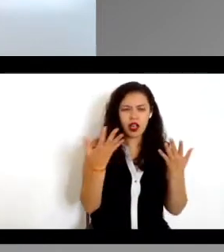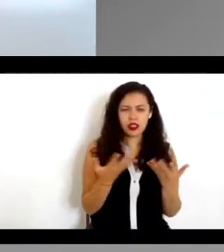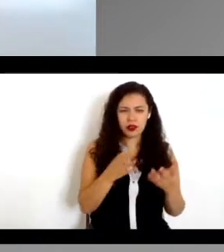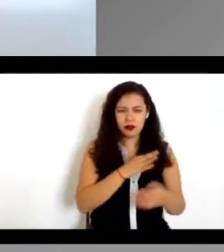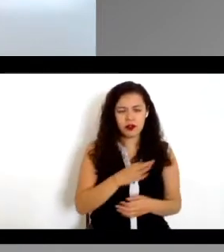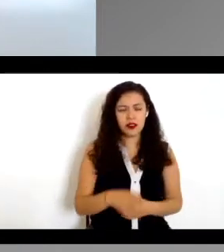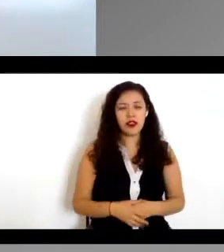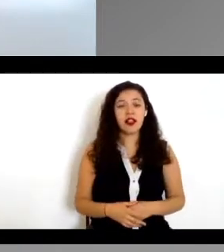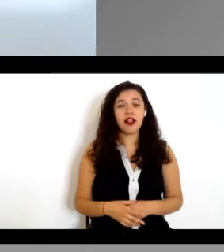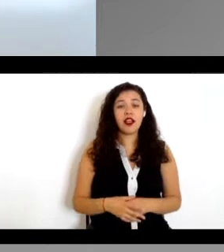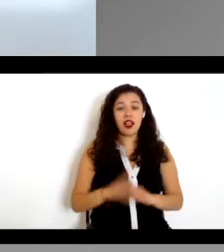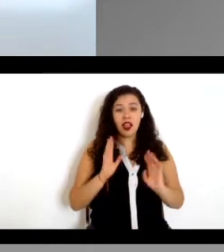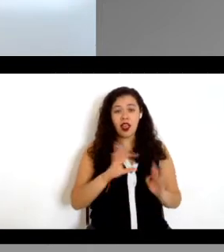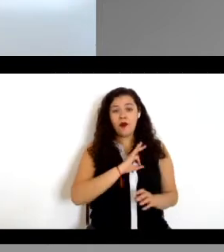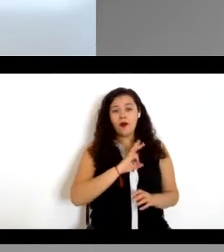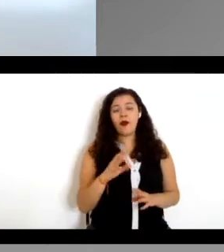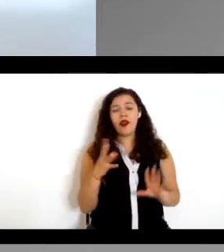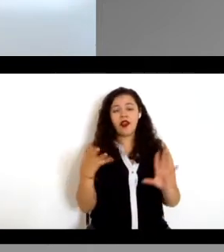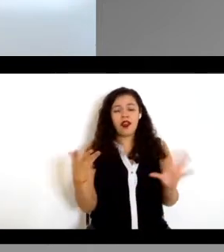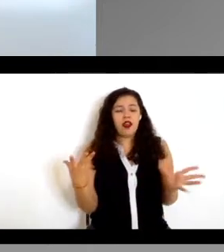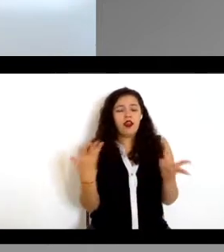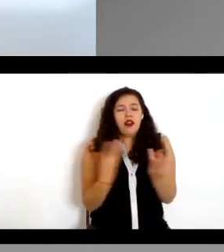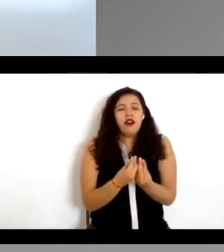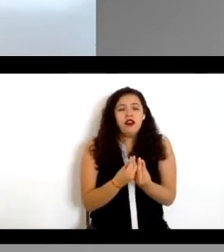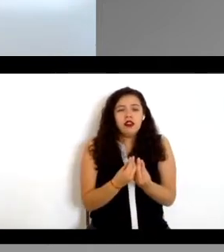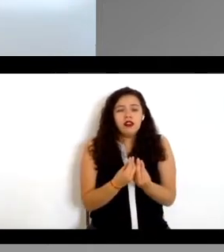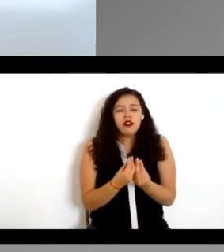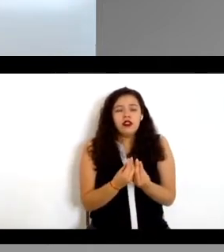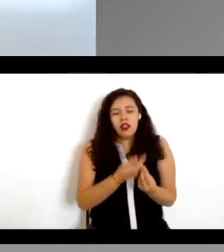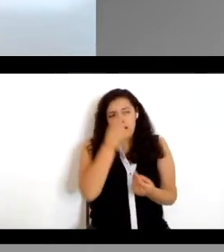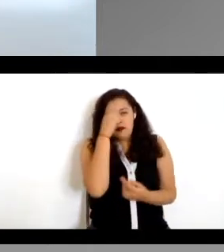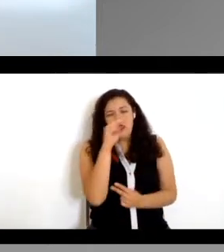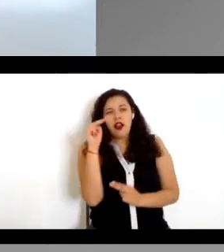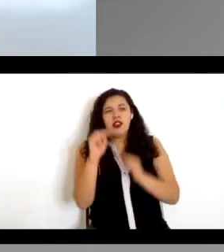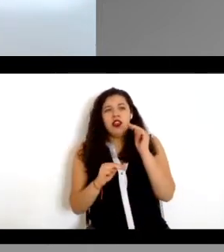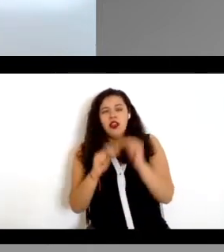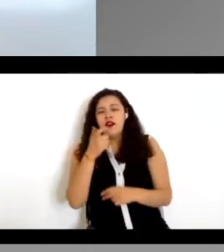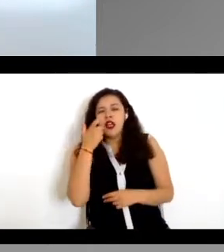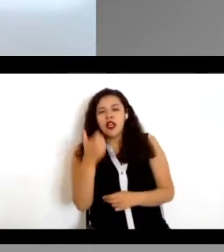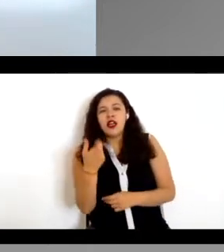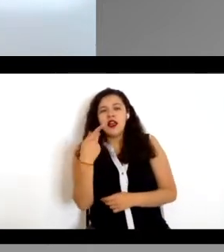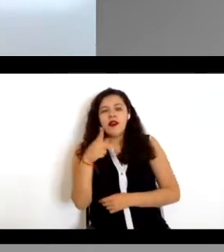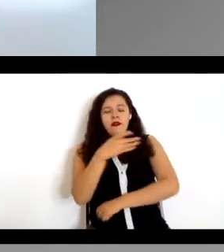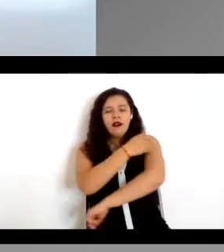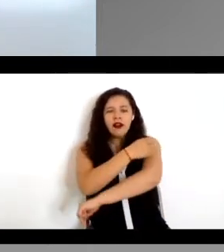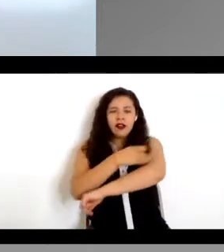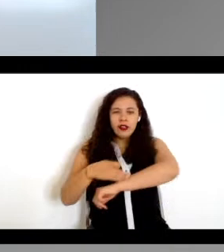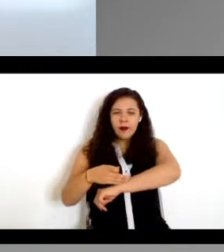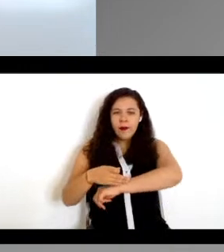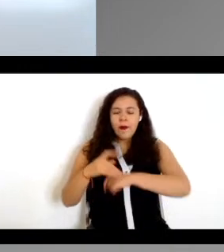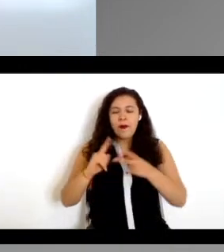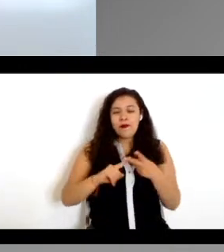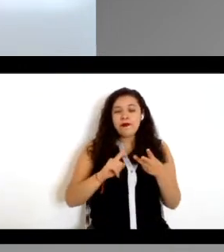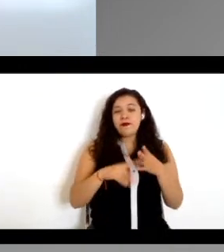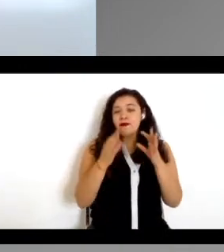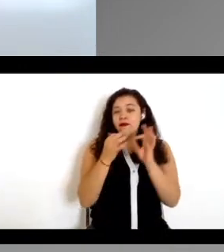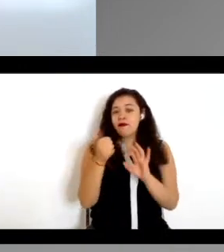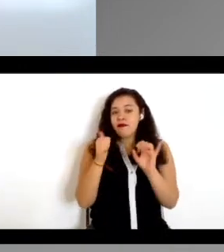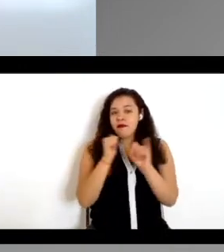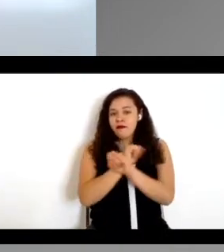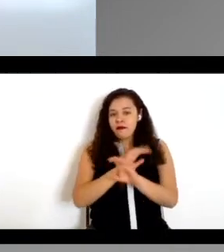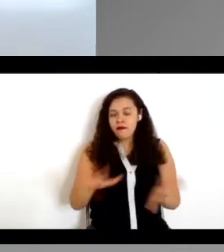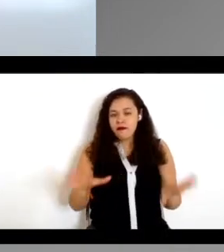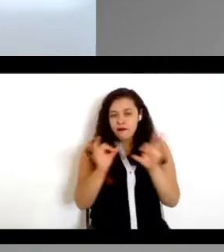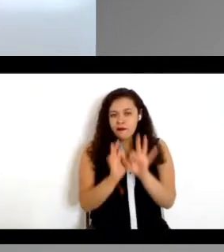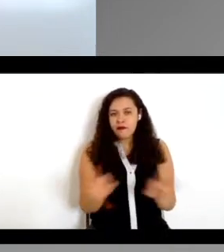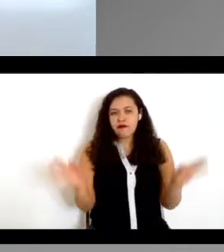están correlacionadas con el estatus económico de las familias. Y otro dato relevante que reporta